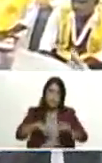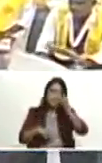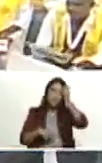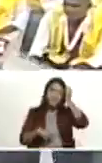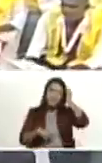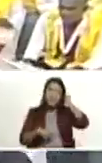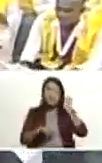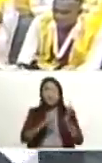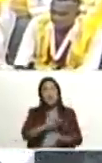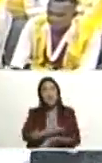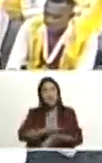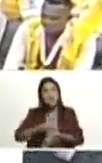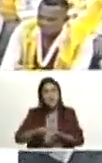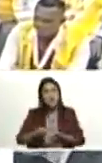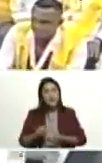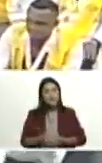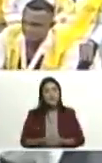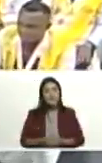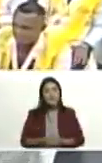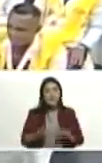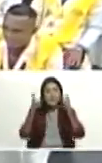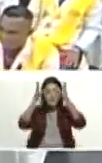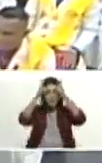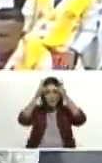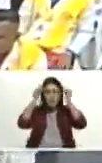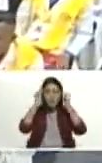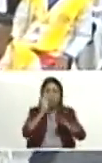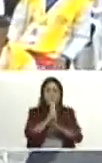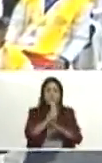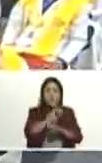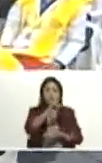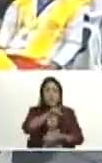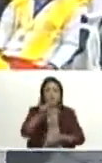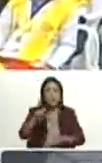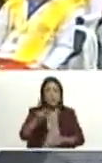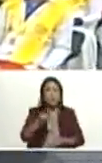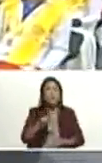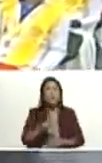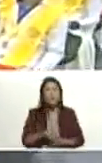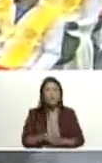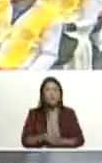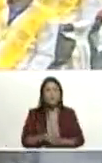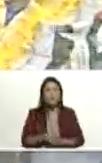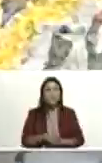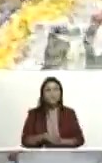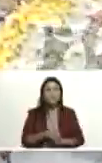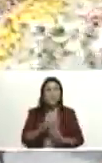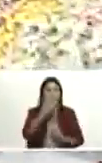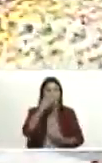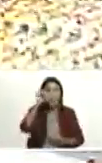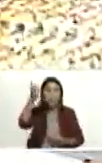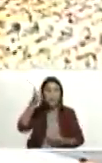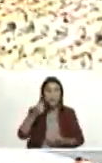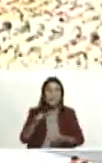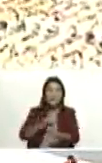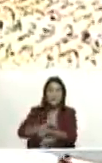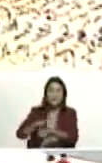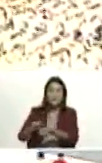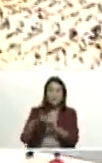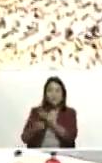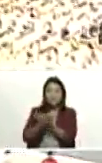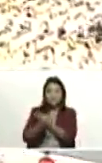cirugía general, enfermería en cuidados intensivos de adulto, cirugía ortopédica y